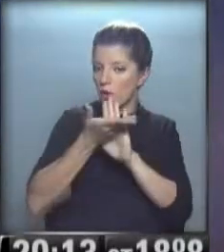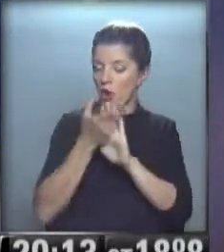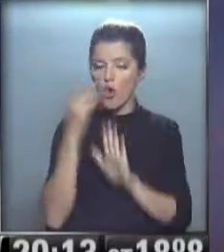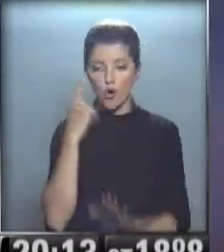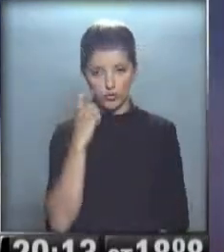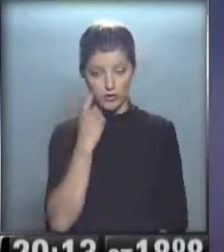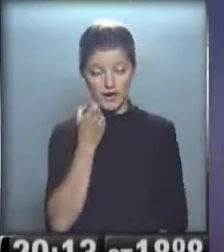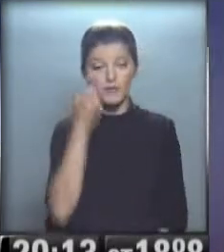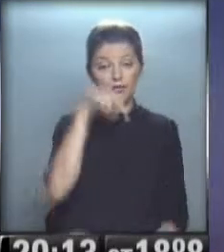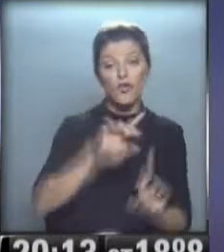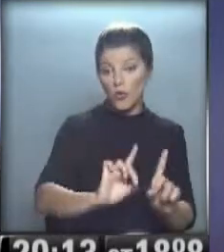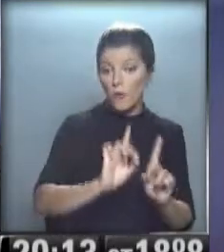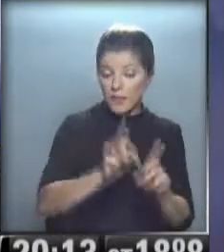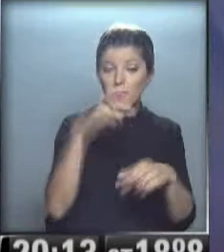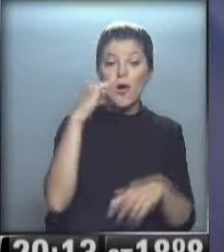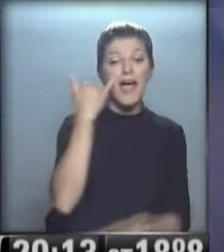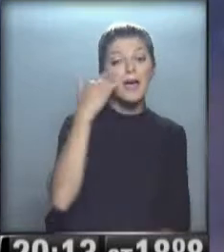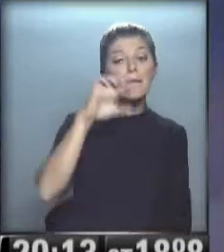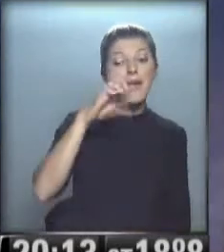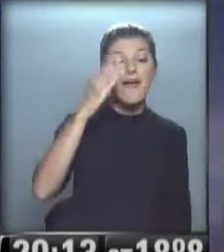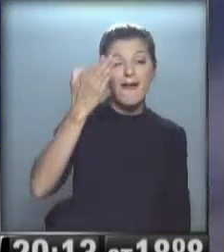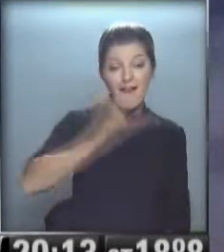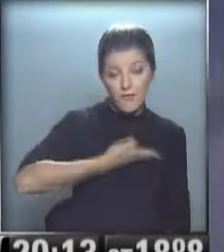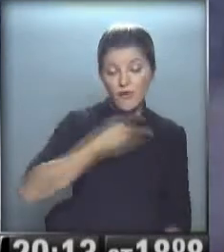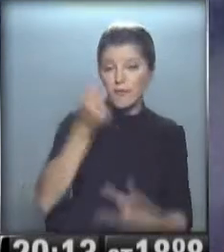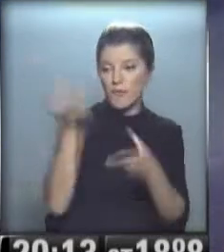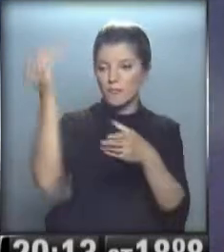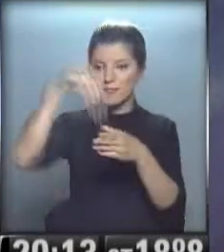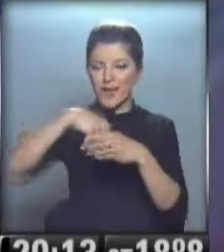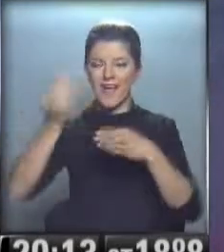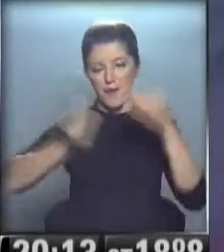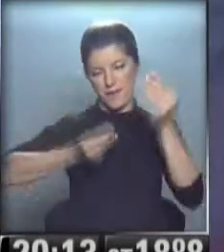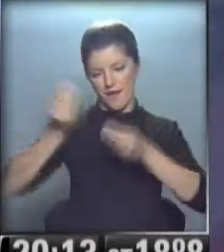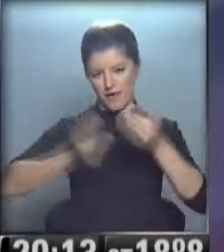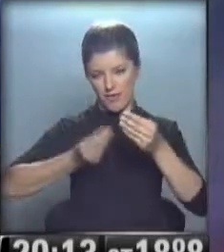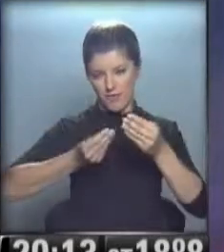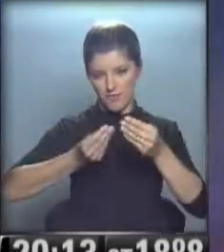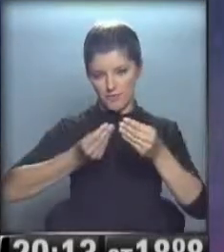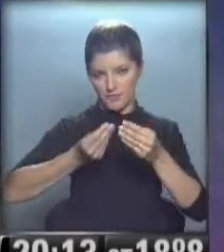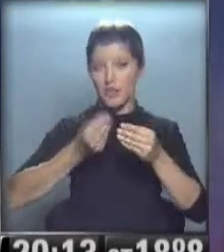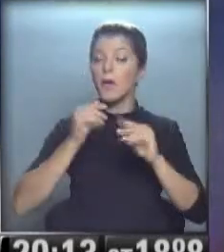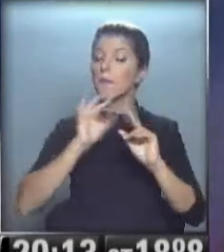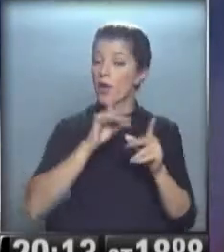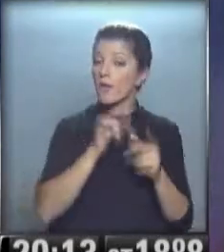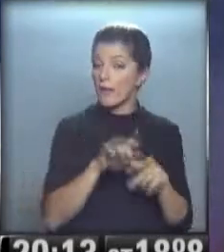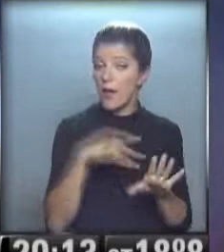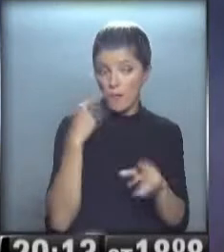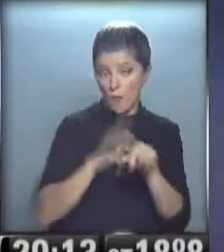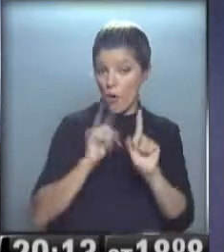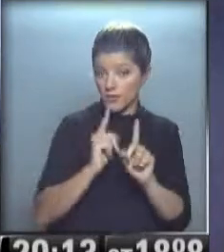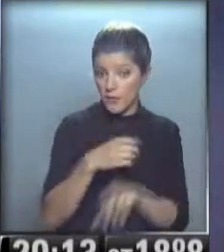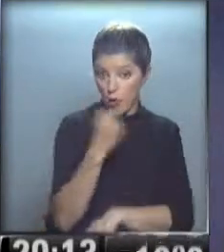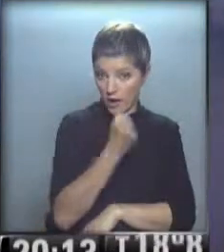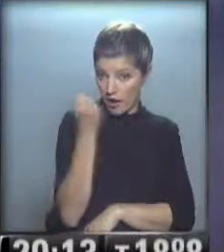el mercado con el nivel de participación que tiene hoy, que es superior al 50%, pero sin perder rentabilidad. ¿Qué puede pasar de